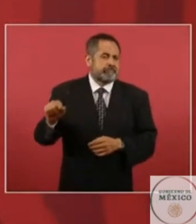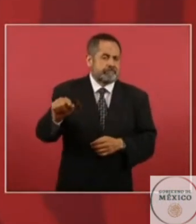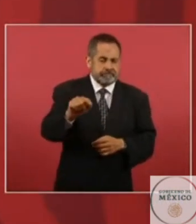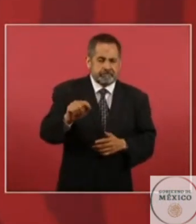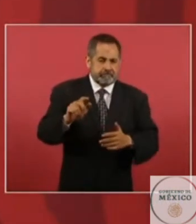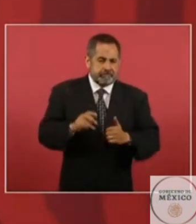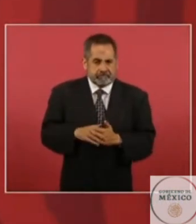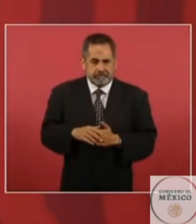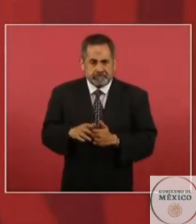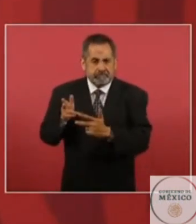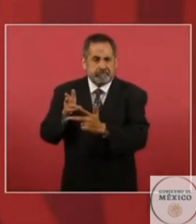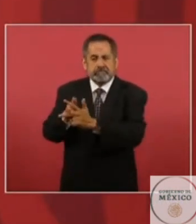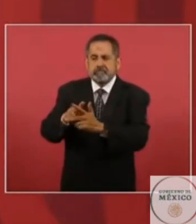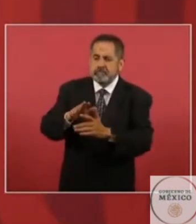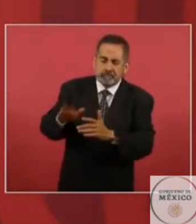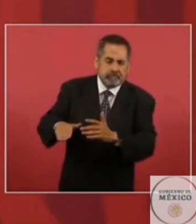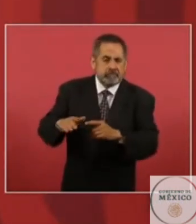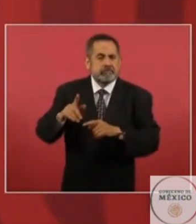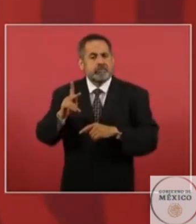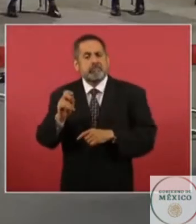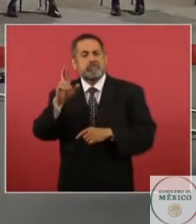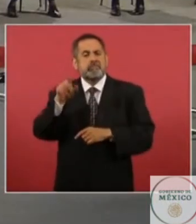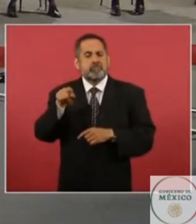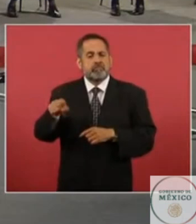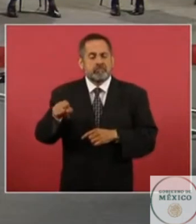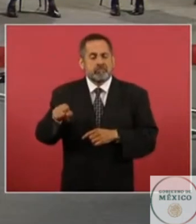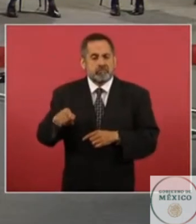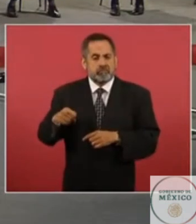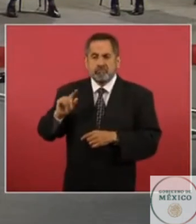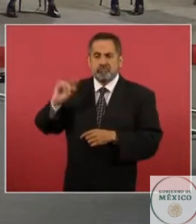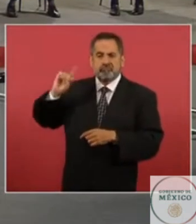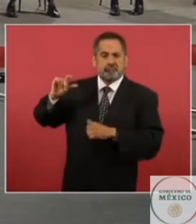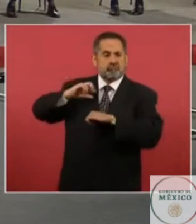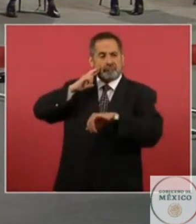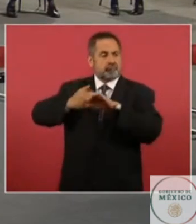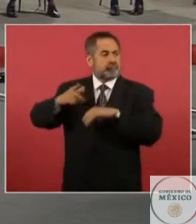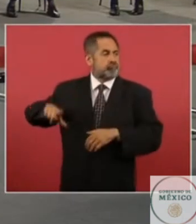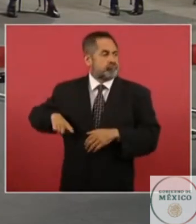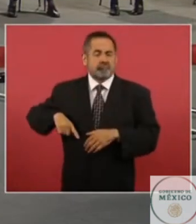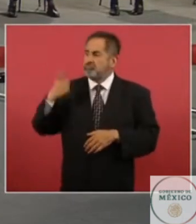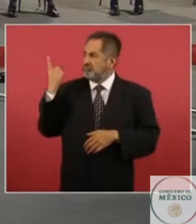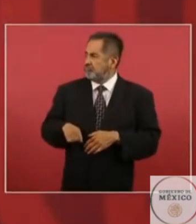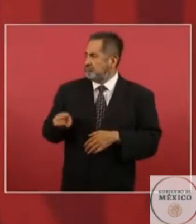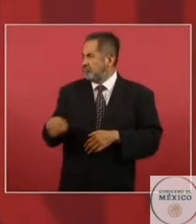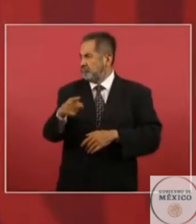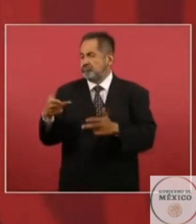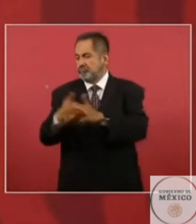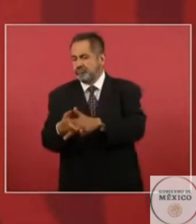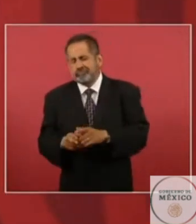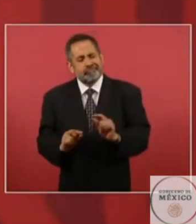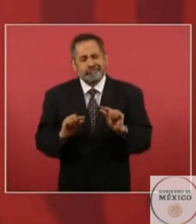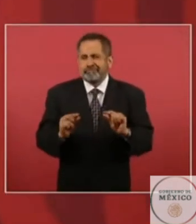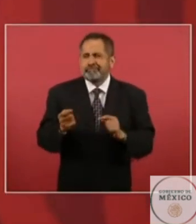hoy tiene un liderazgo en el mundo, el presidente López Obrador, y están haciendo una campaña desprestigiando a su